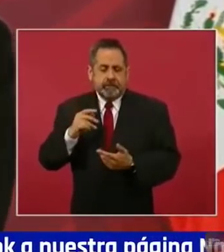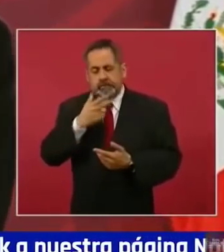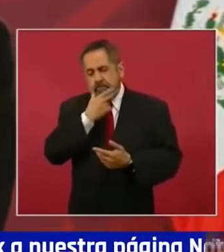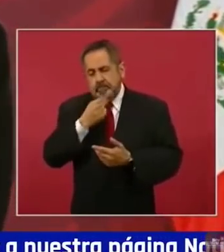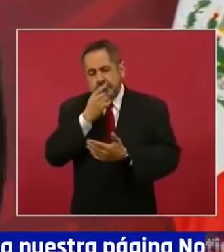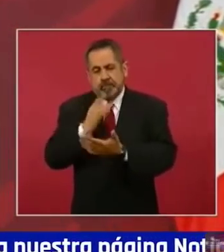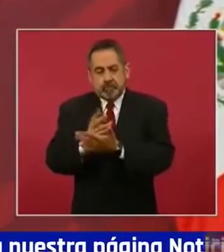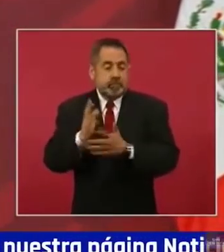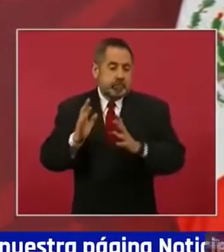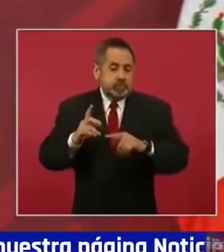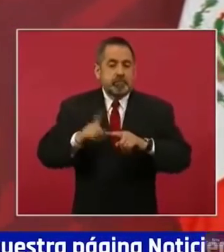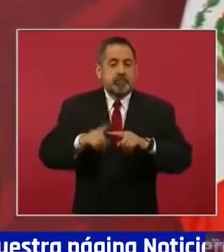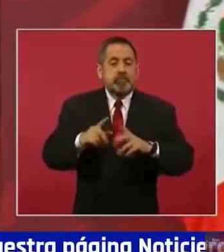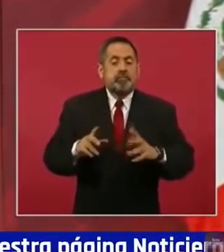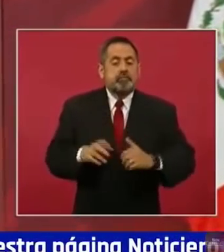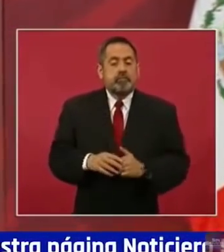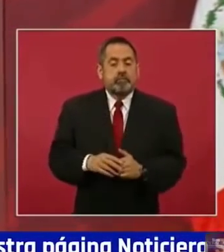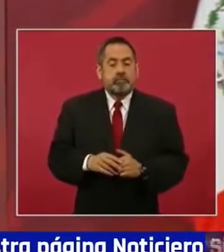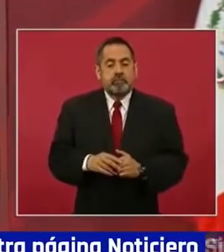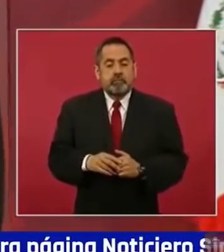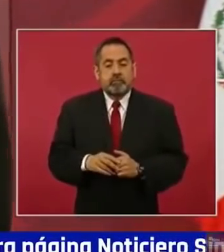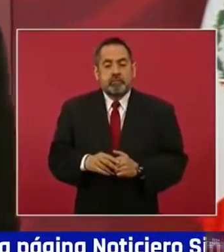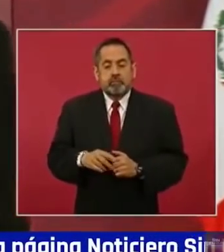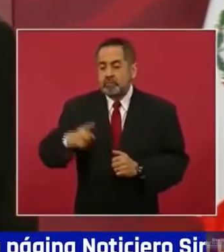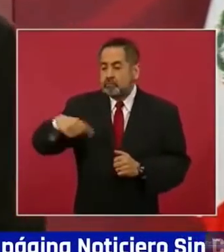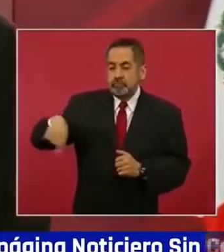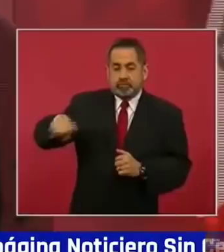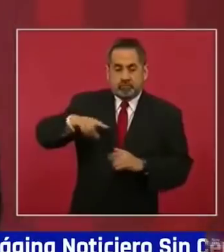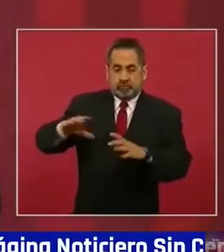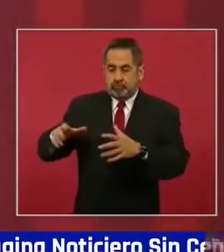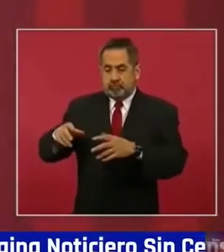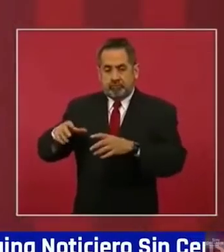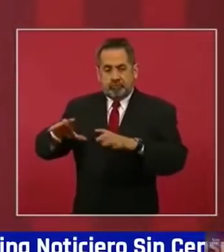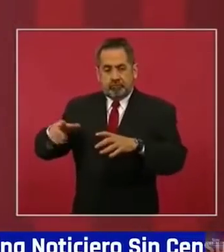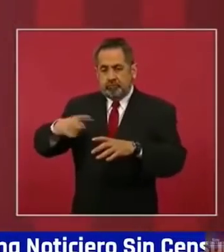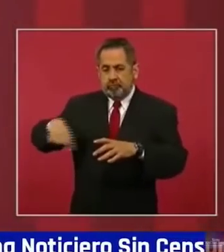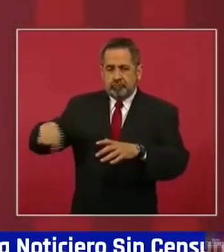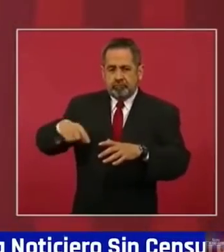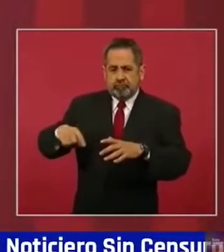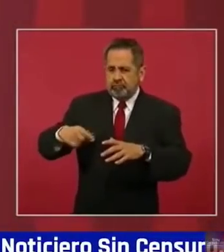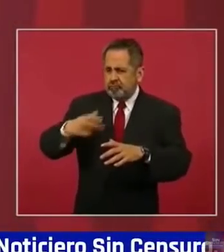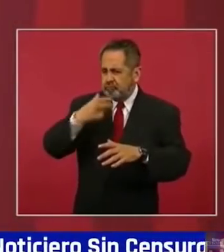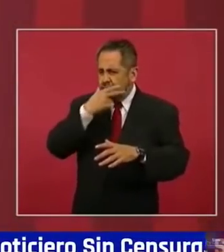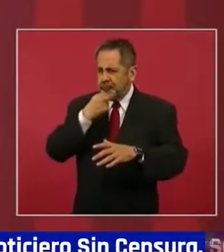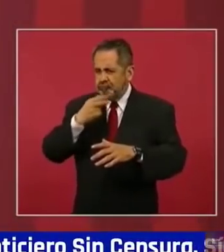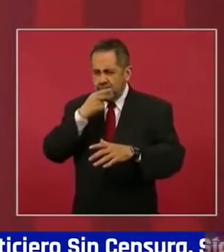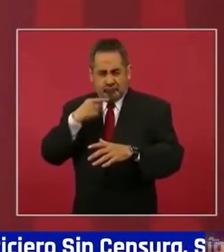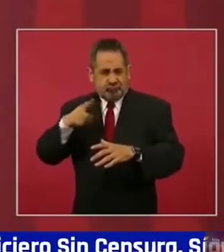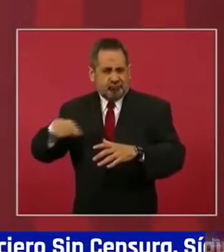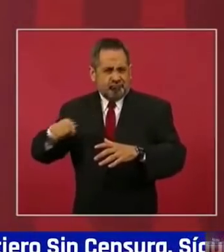pero alguien dijo, son hombres que parecen gigantes